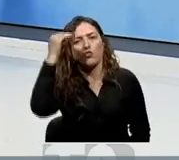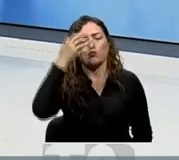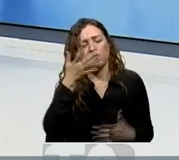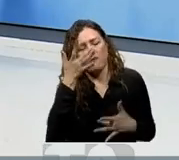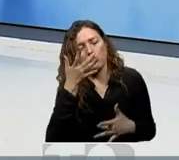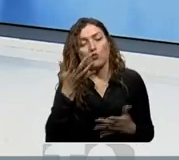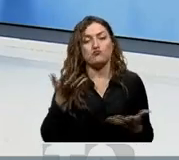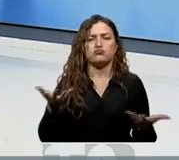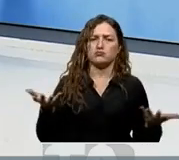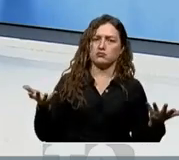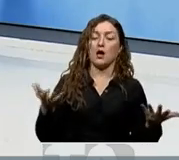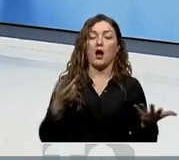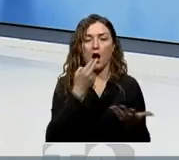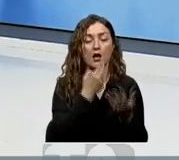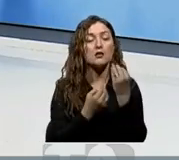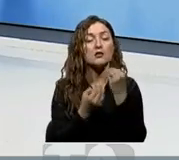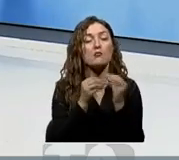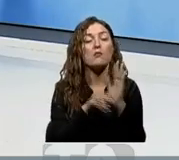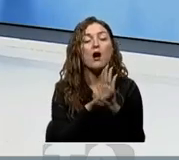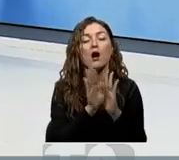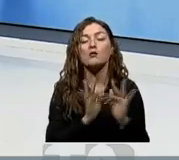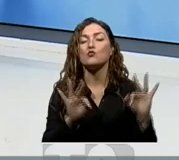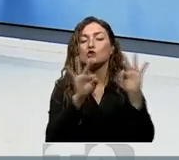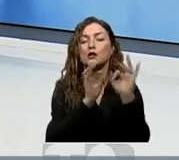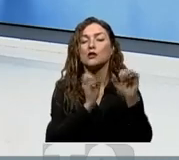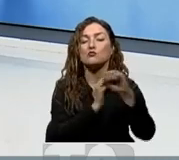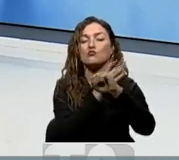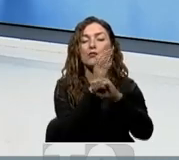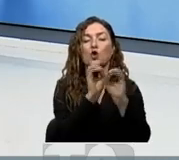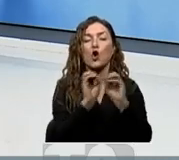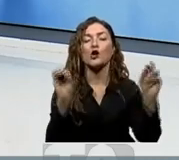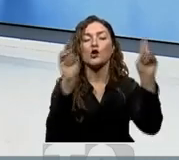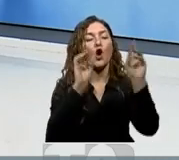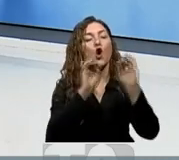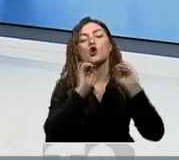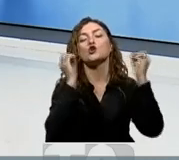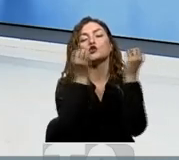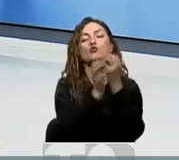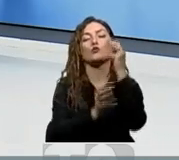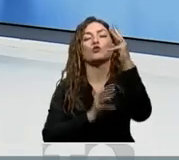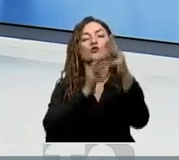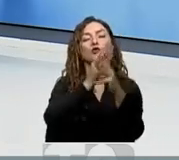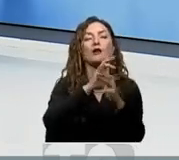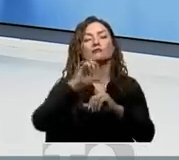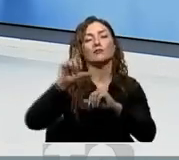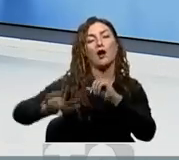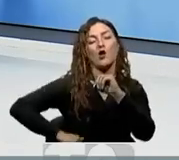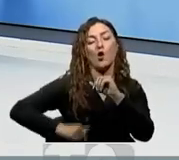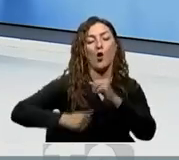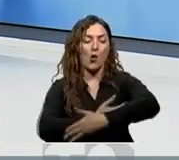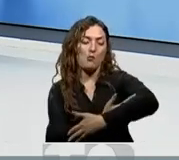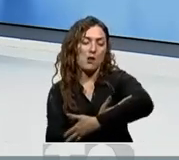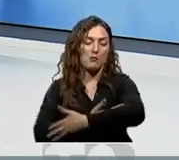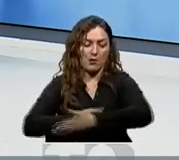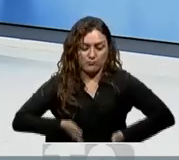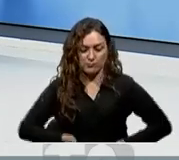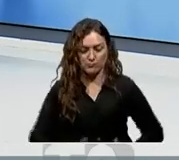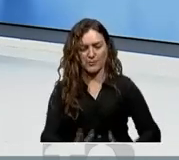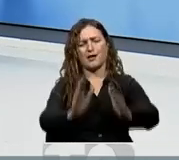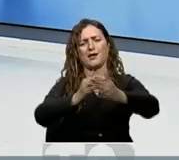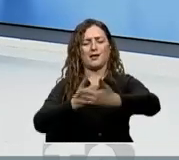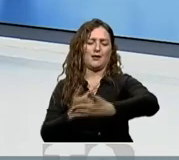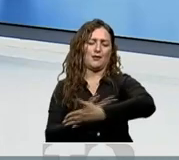además en la nutrición, cabe indicar que la Organización Mundial de la Salud recomienda que un bebé recién nacido debe consumir de